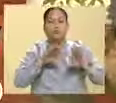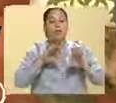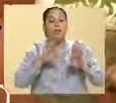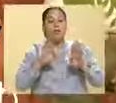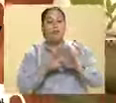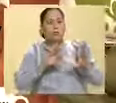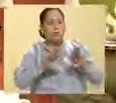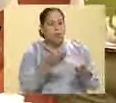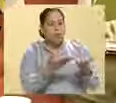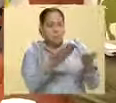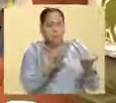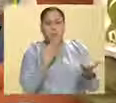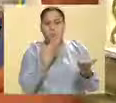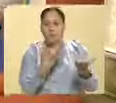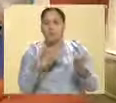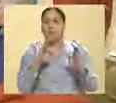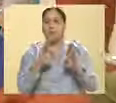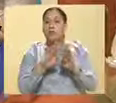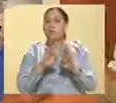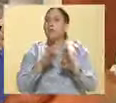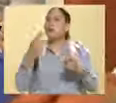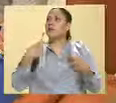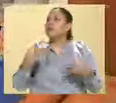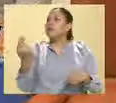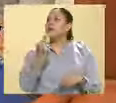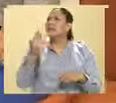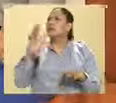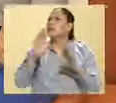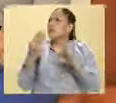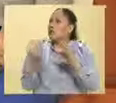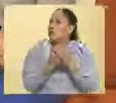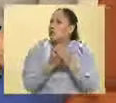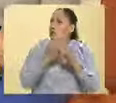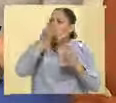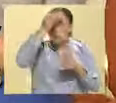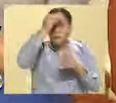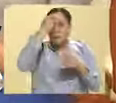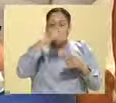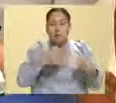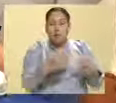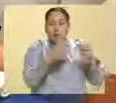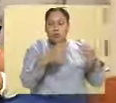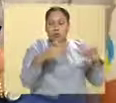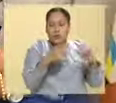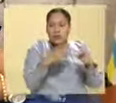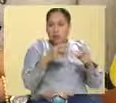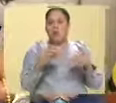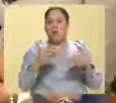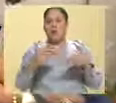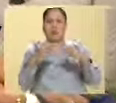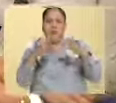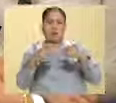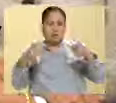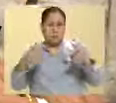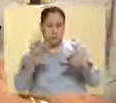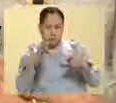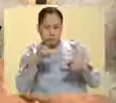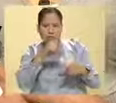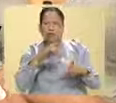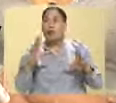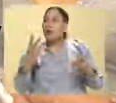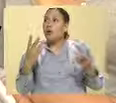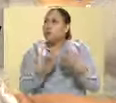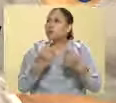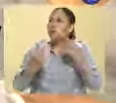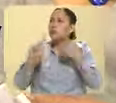trabajo, porque ya que en respuesta a la demanda de pues capacitación para las micro, pequeñas y medianas empresas se realiza de manera